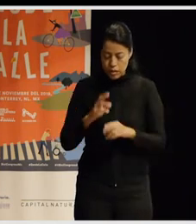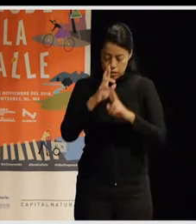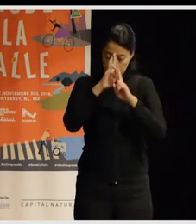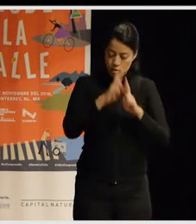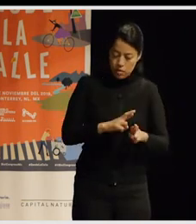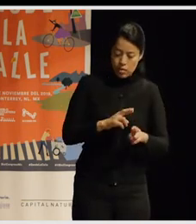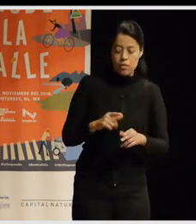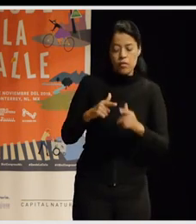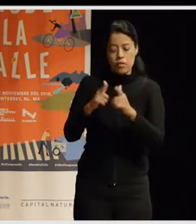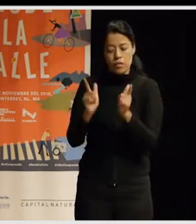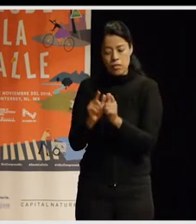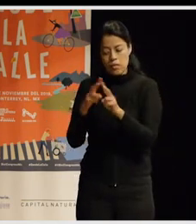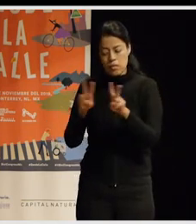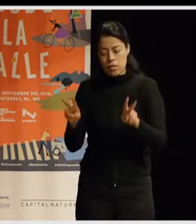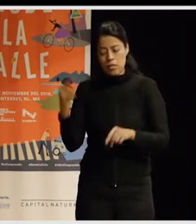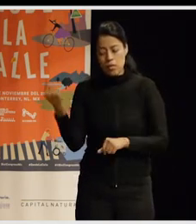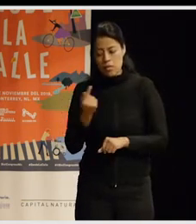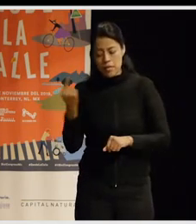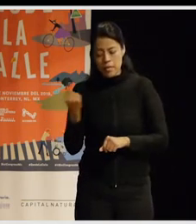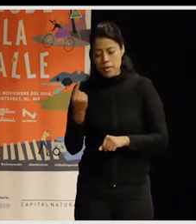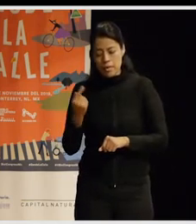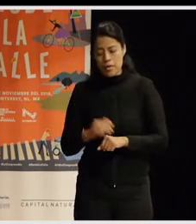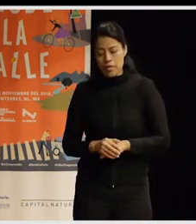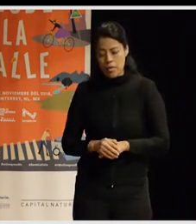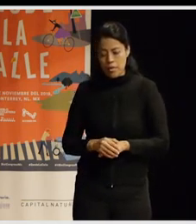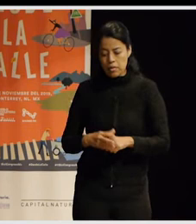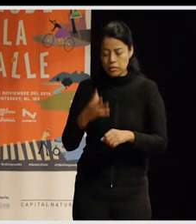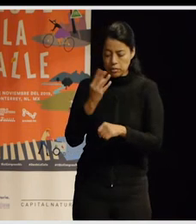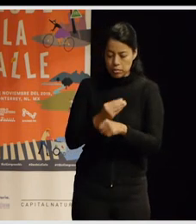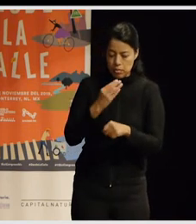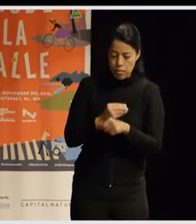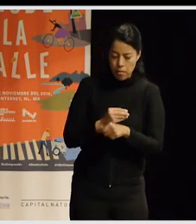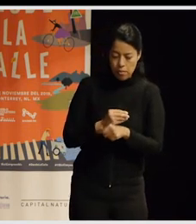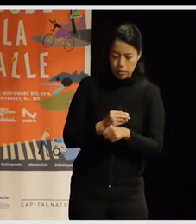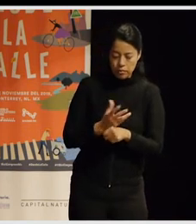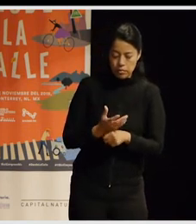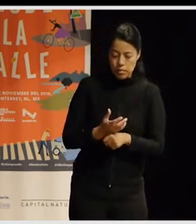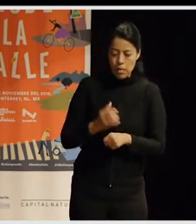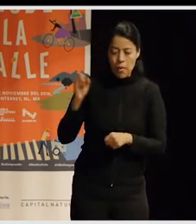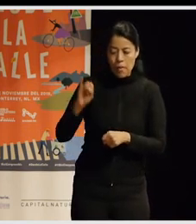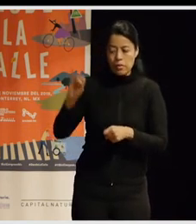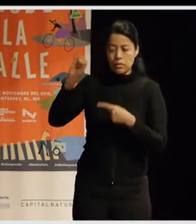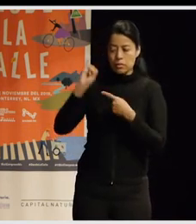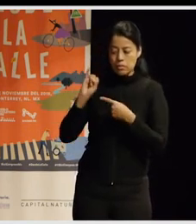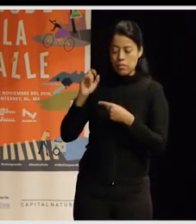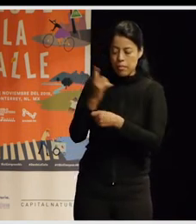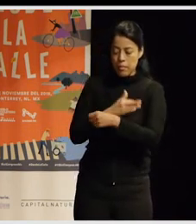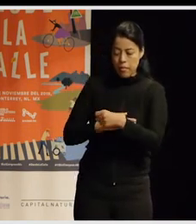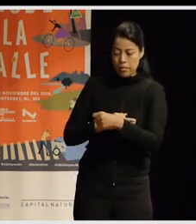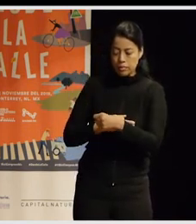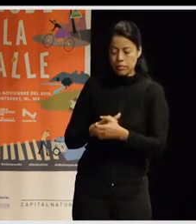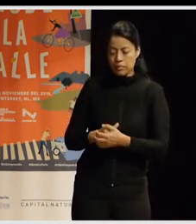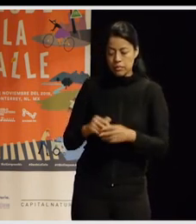ellos están en un grupo de vecinos que armaron esto digamos el jueves por la tarde en la